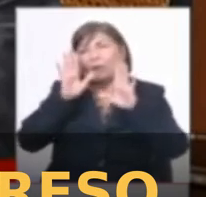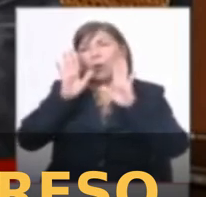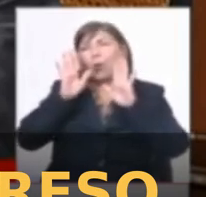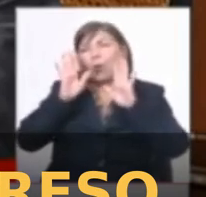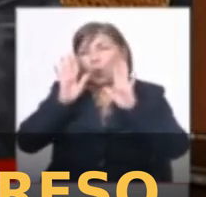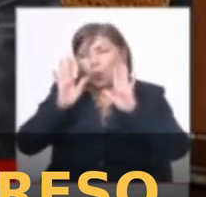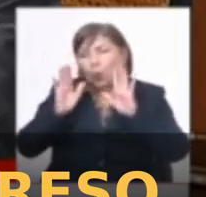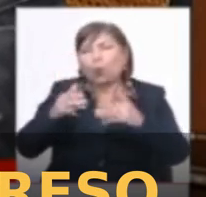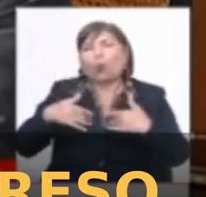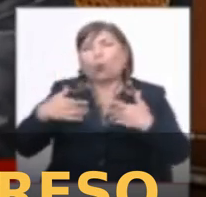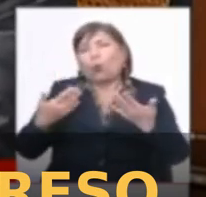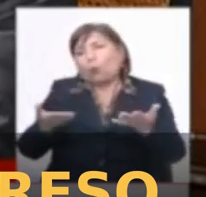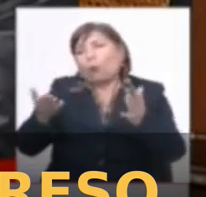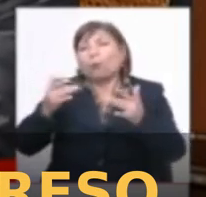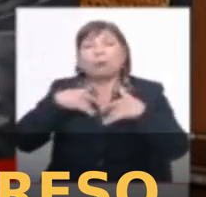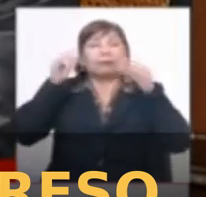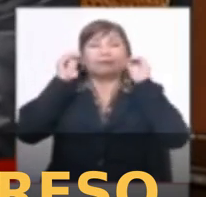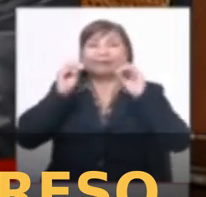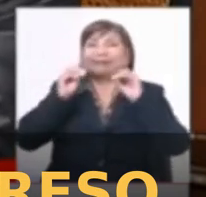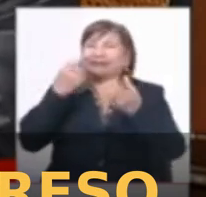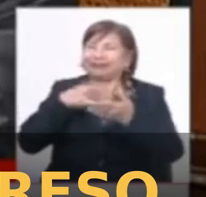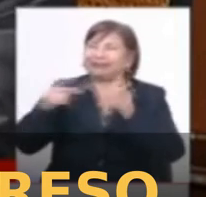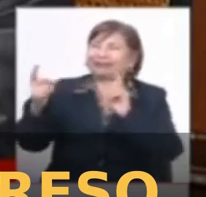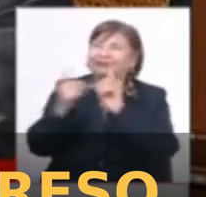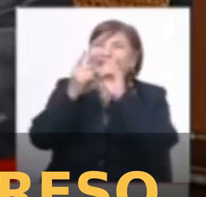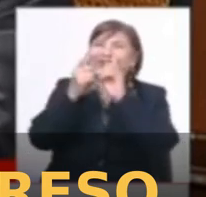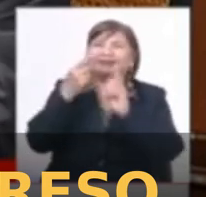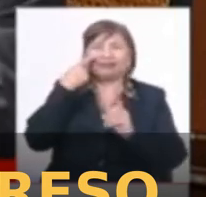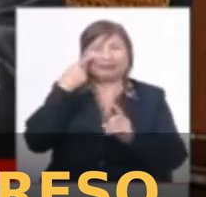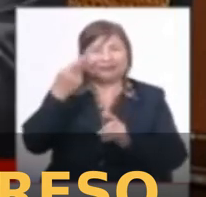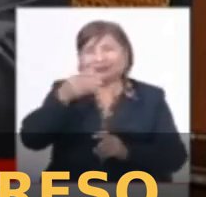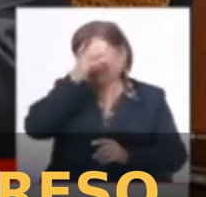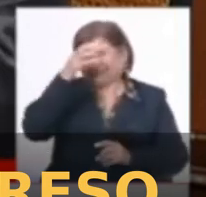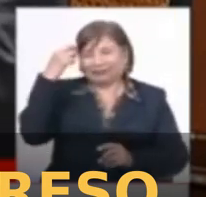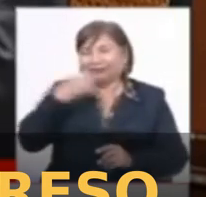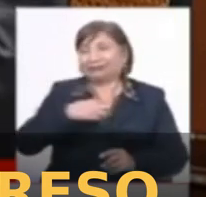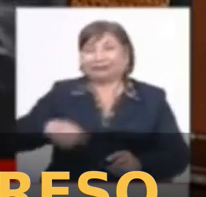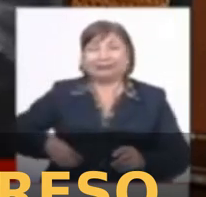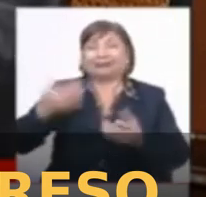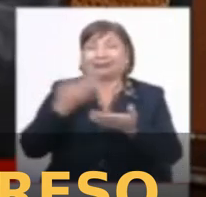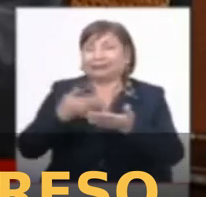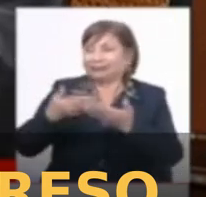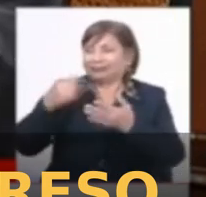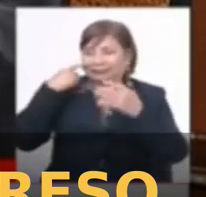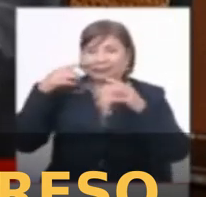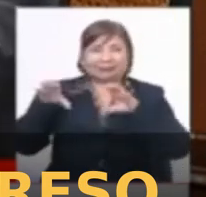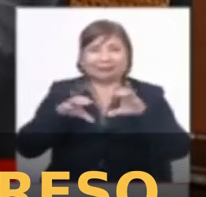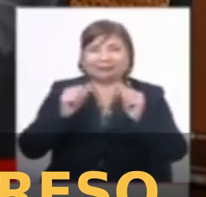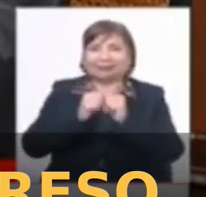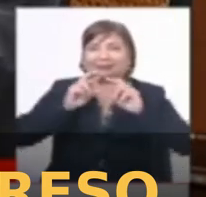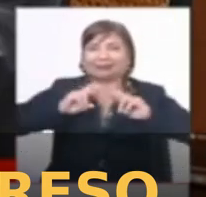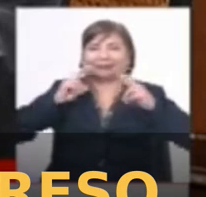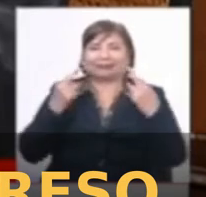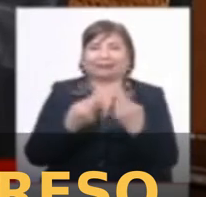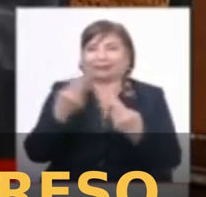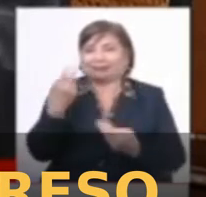obviamente tuve la oportunidad de conocerlo al presidente y también tuve la oportunidad de presenciar una reunión entre